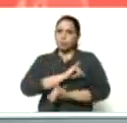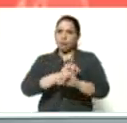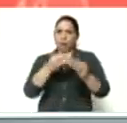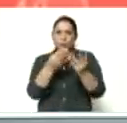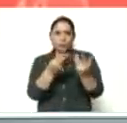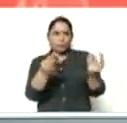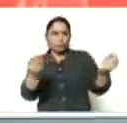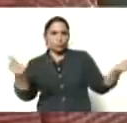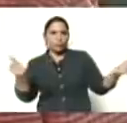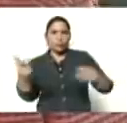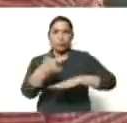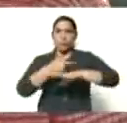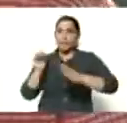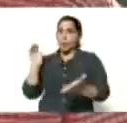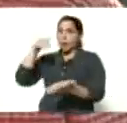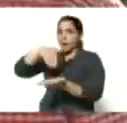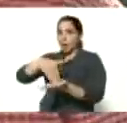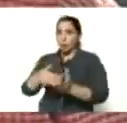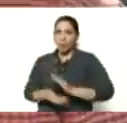de Aragua, chico.